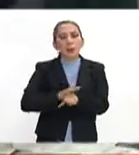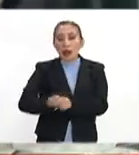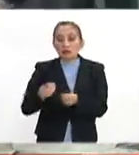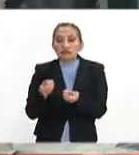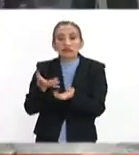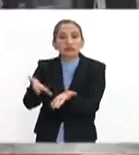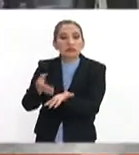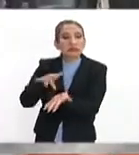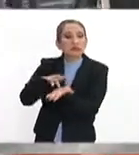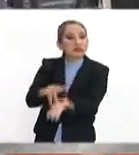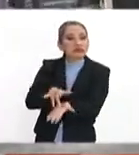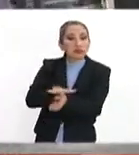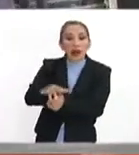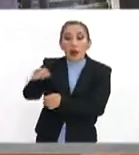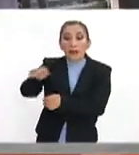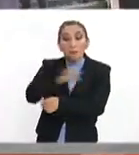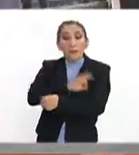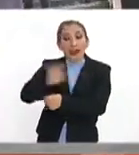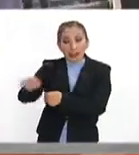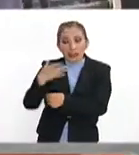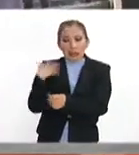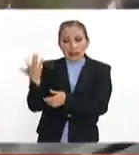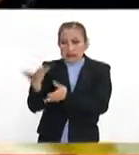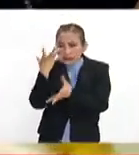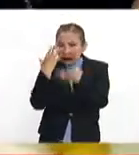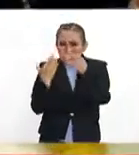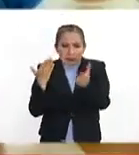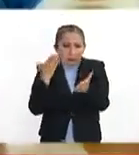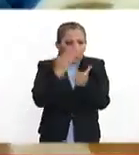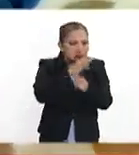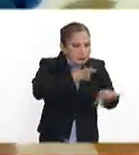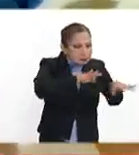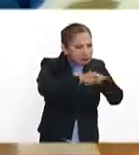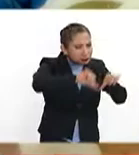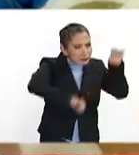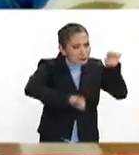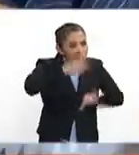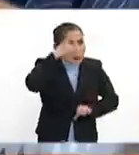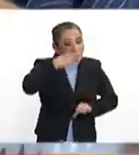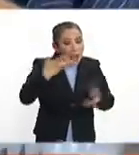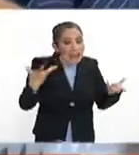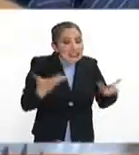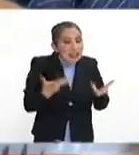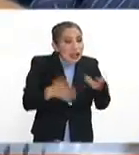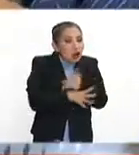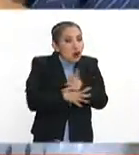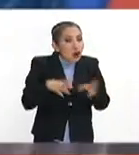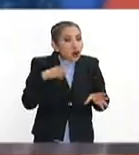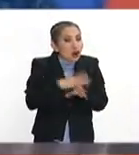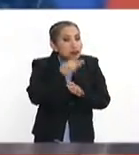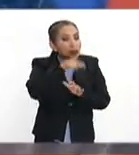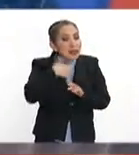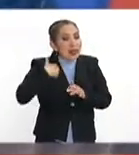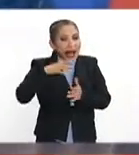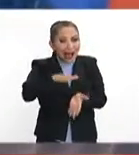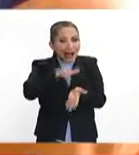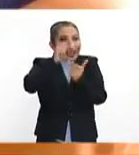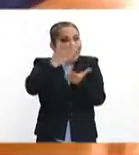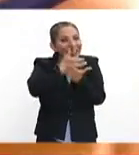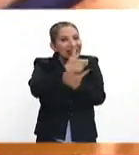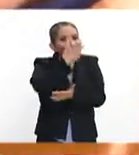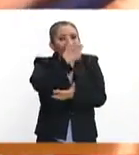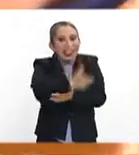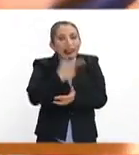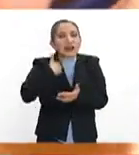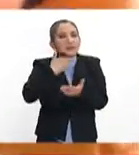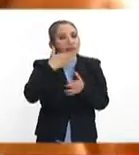es el poder incorporarse a estos trabajos, a esta actividad productiva que le permita generar mayores ingresos y que